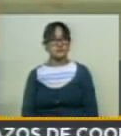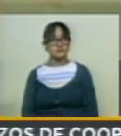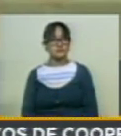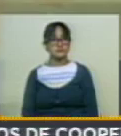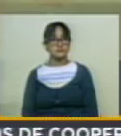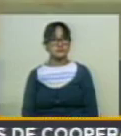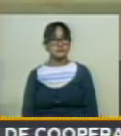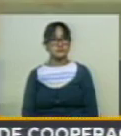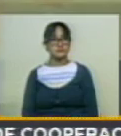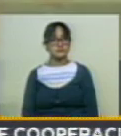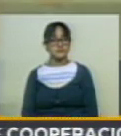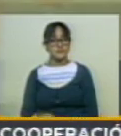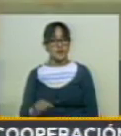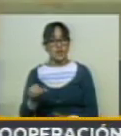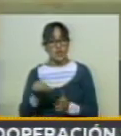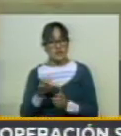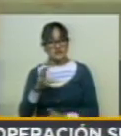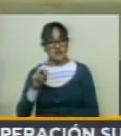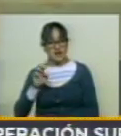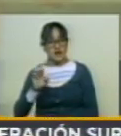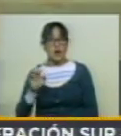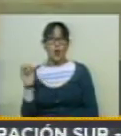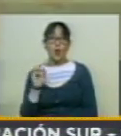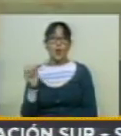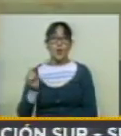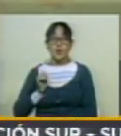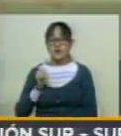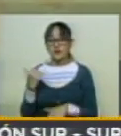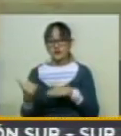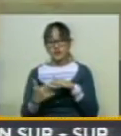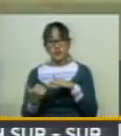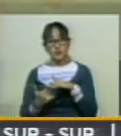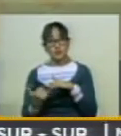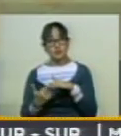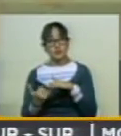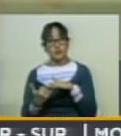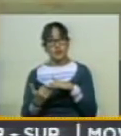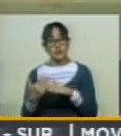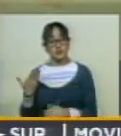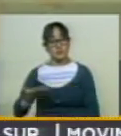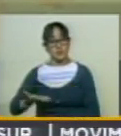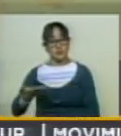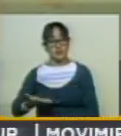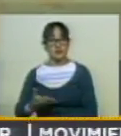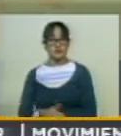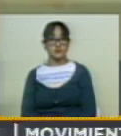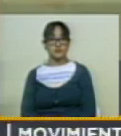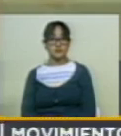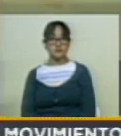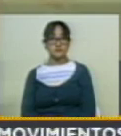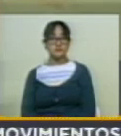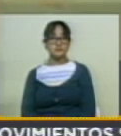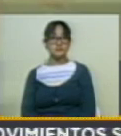adoptarse desde el Consejo Nacional Electoral o cualquier institución pertinente? En ese caso,